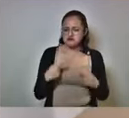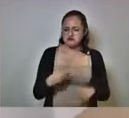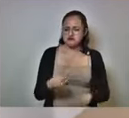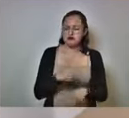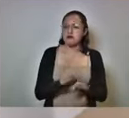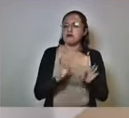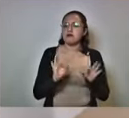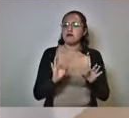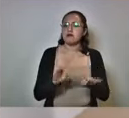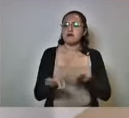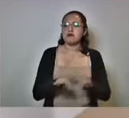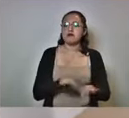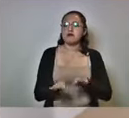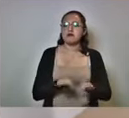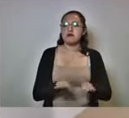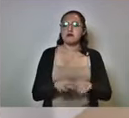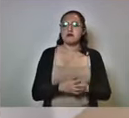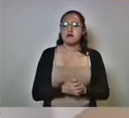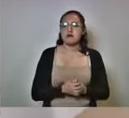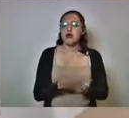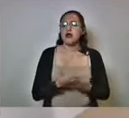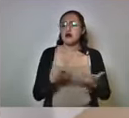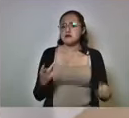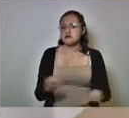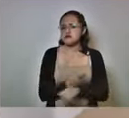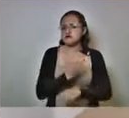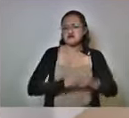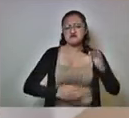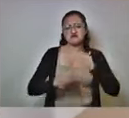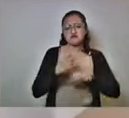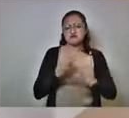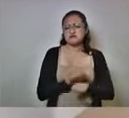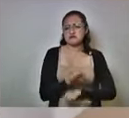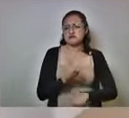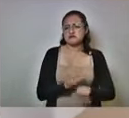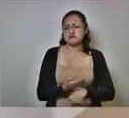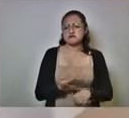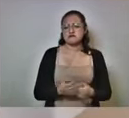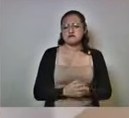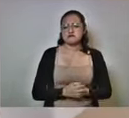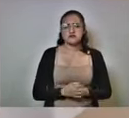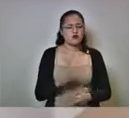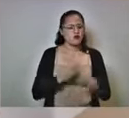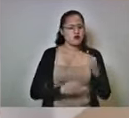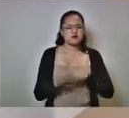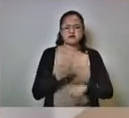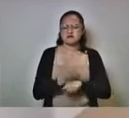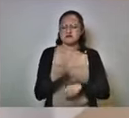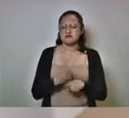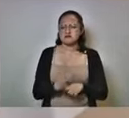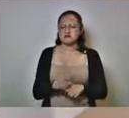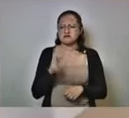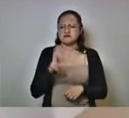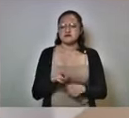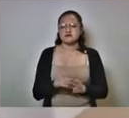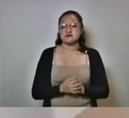Pusimos nosotros. Entonces es lo que está pasando en todo el estado. En todo el estado.